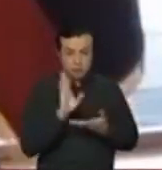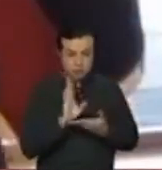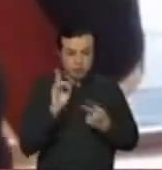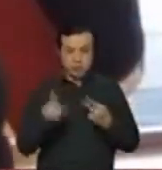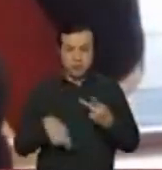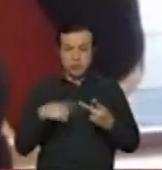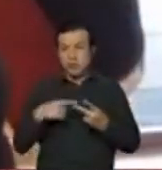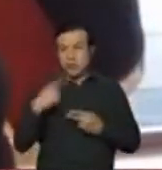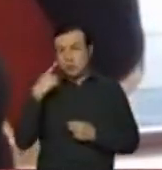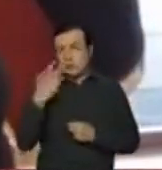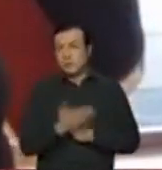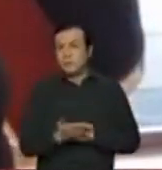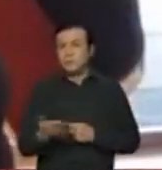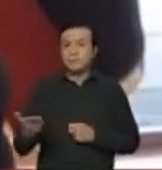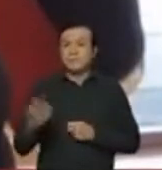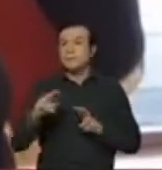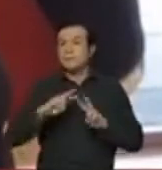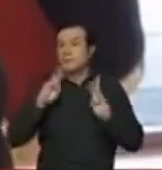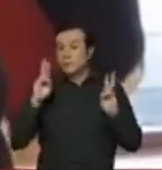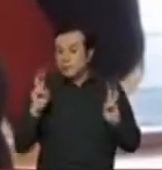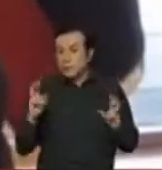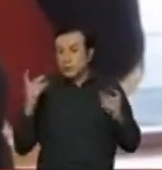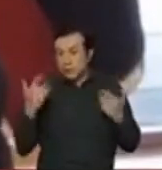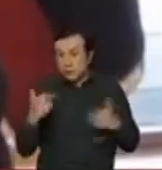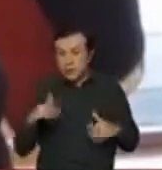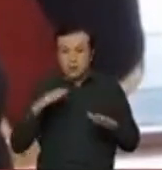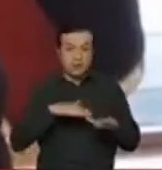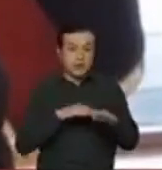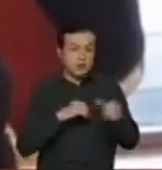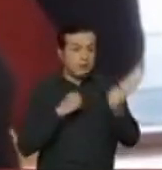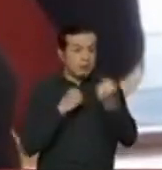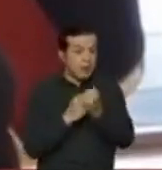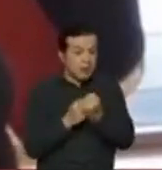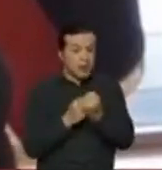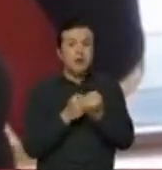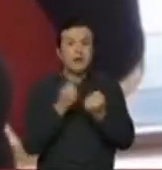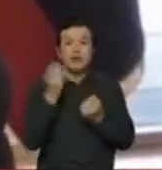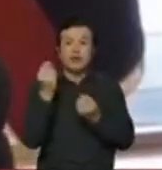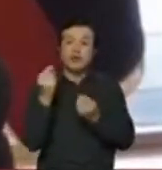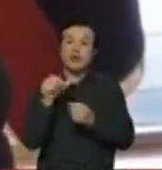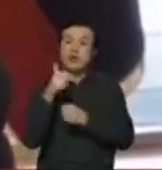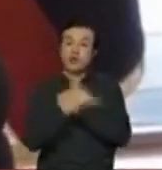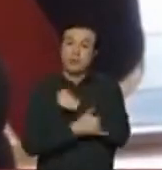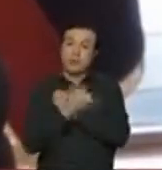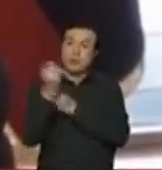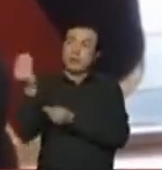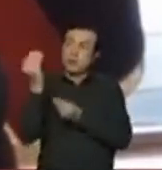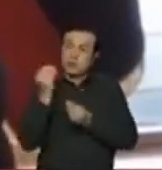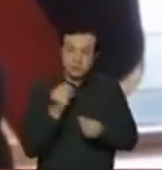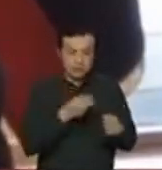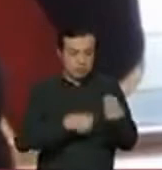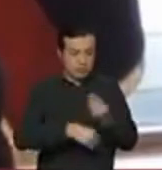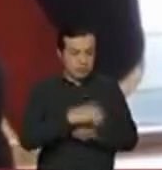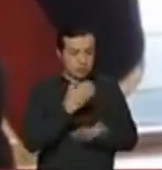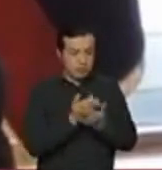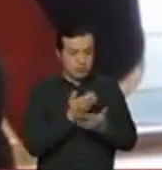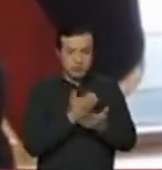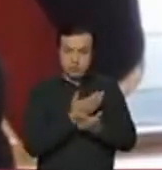y una fuente en base al portafolio y al respaldo que tenemos para atraer recursos del exterior e invertir en la